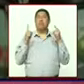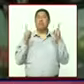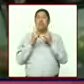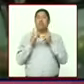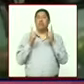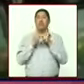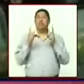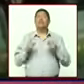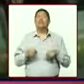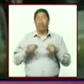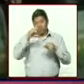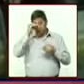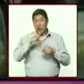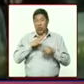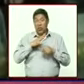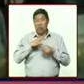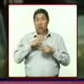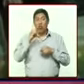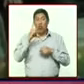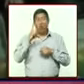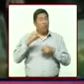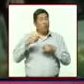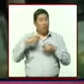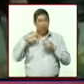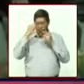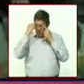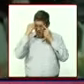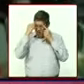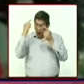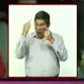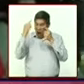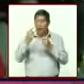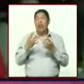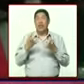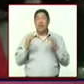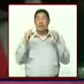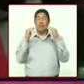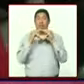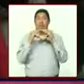Un empate. Señor, nos han metido un gol, pero todavía tenemos la esperanza de remontar.